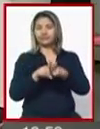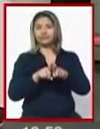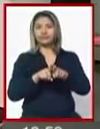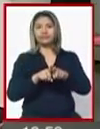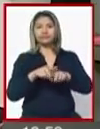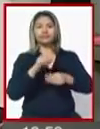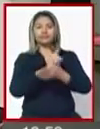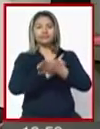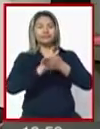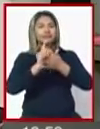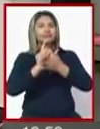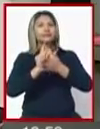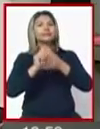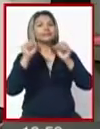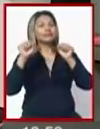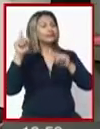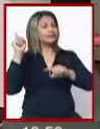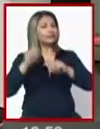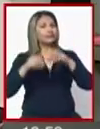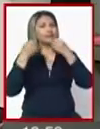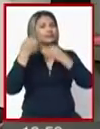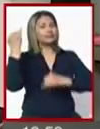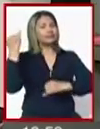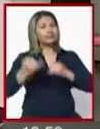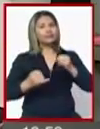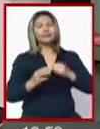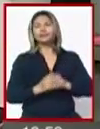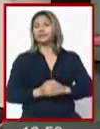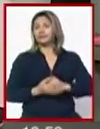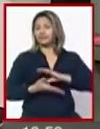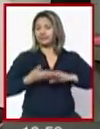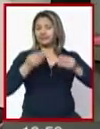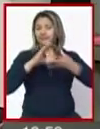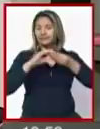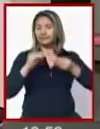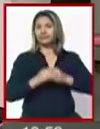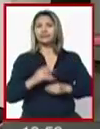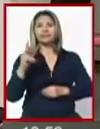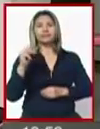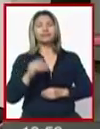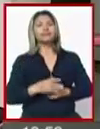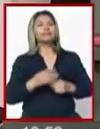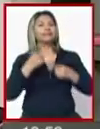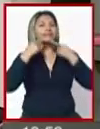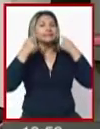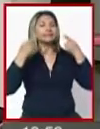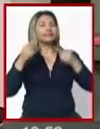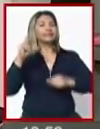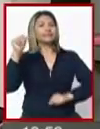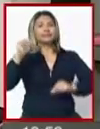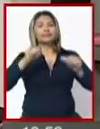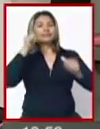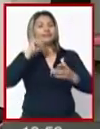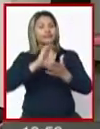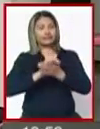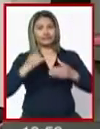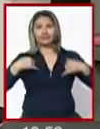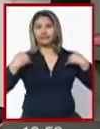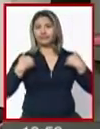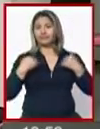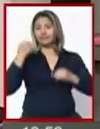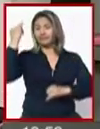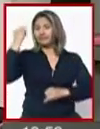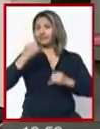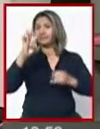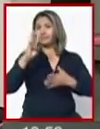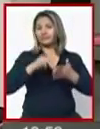el transcurso de la semana. Usted no puede perderse los últimos capítulos de esta gran telenovela exitosa, sin duda, Esposa Joven, y su